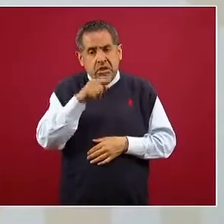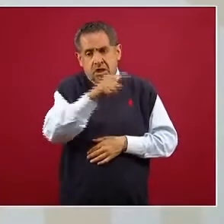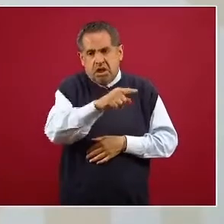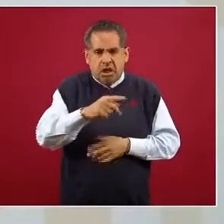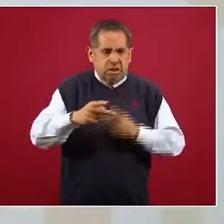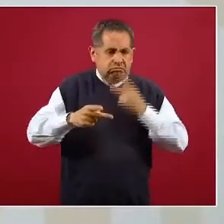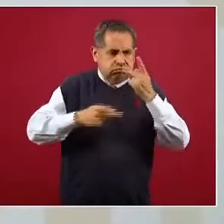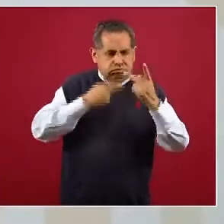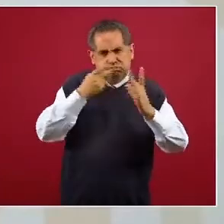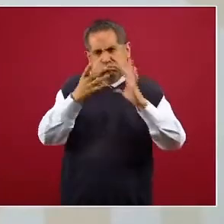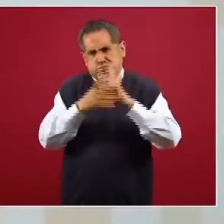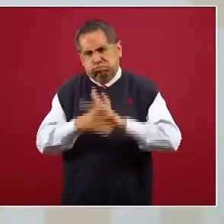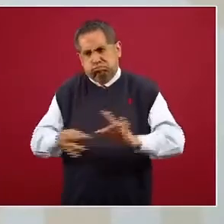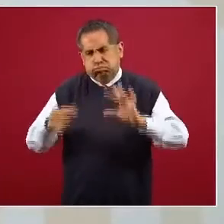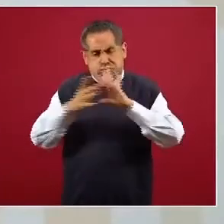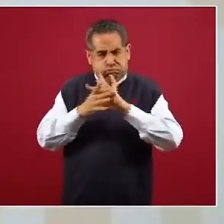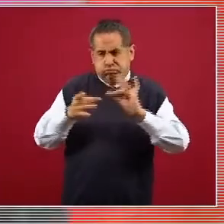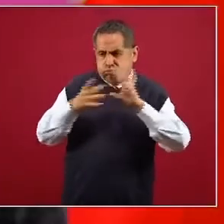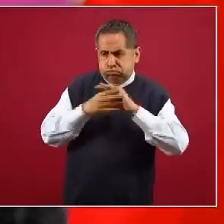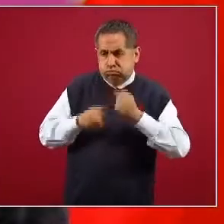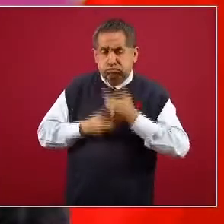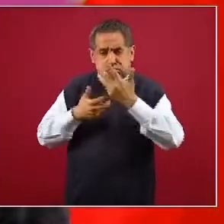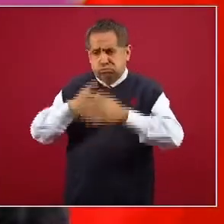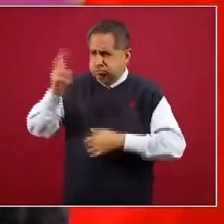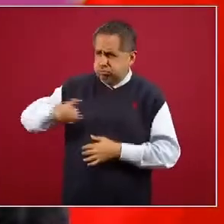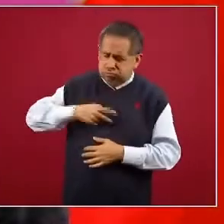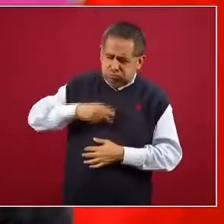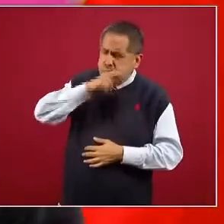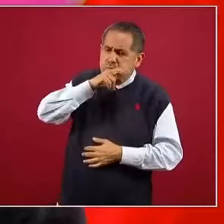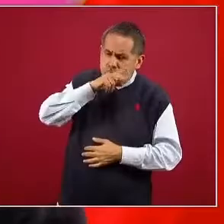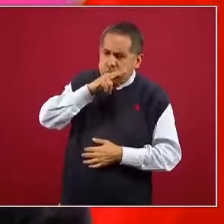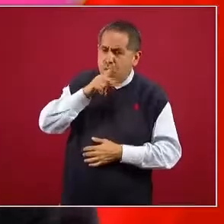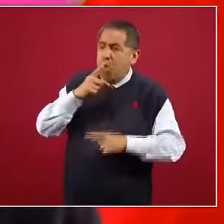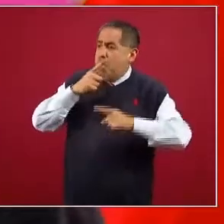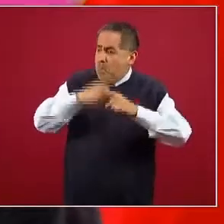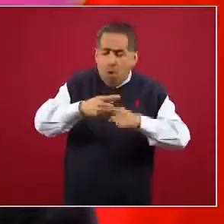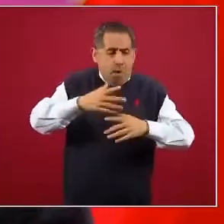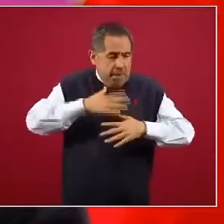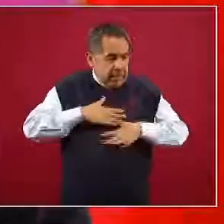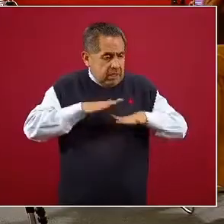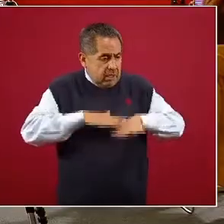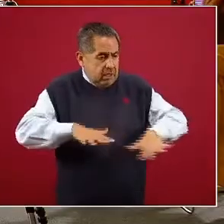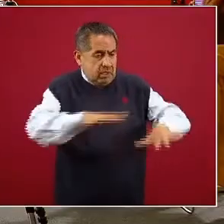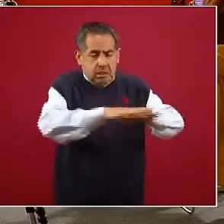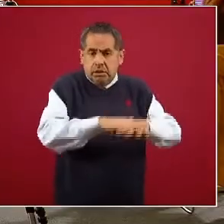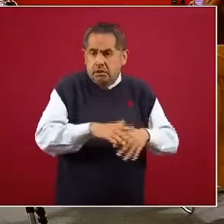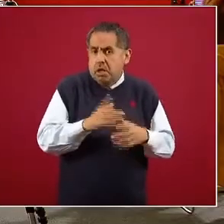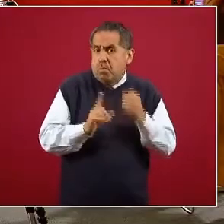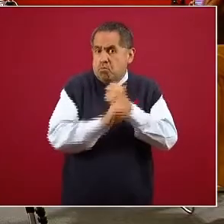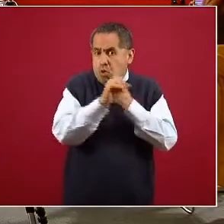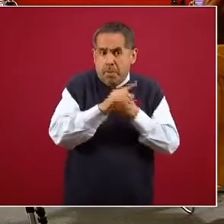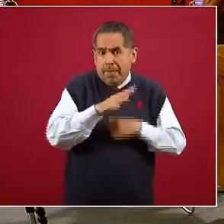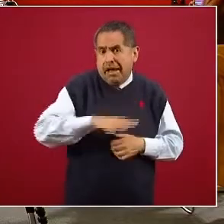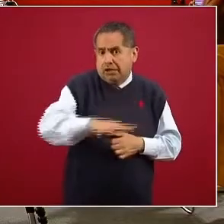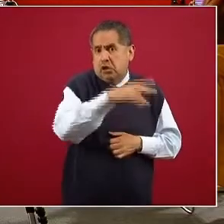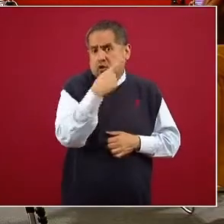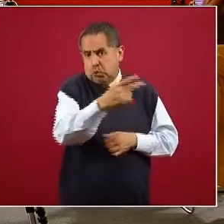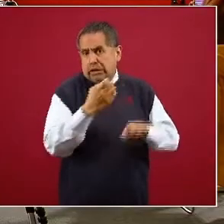demás elocuente expresó su preocupación por la enorme tensión social que